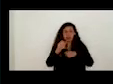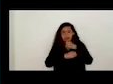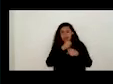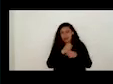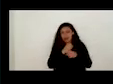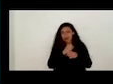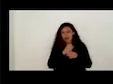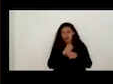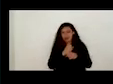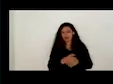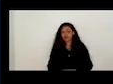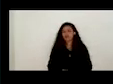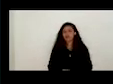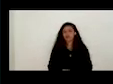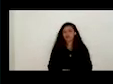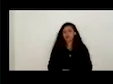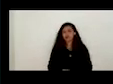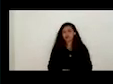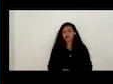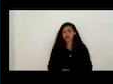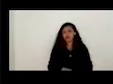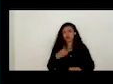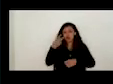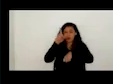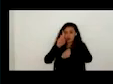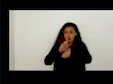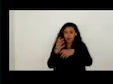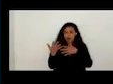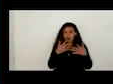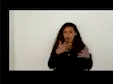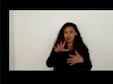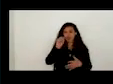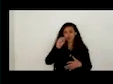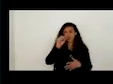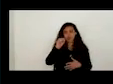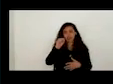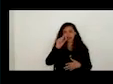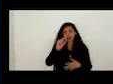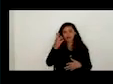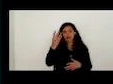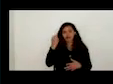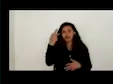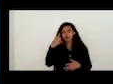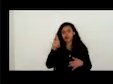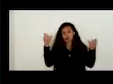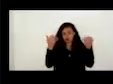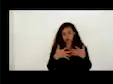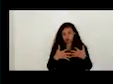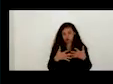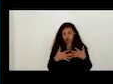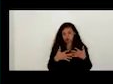serían las kilocalorías al día, irían alrededor de 60.9 por el peso que se tenga,